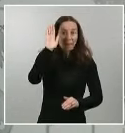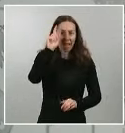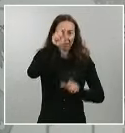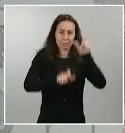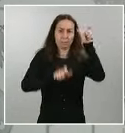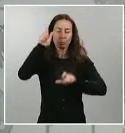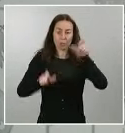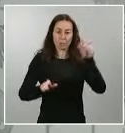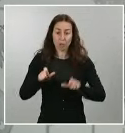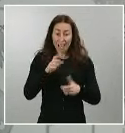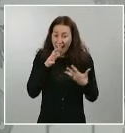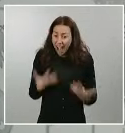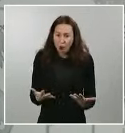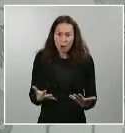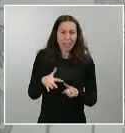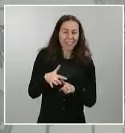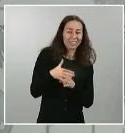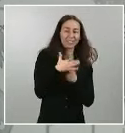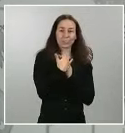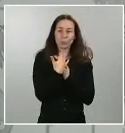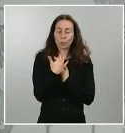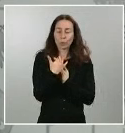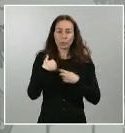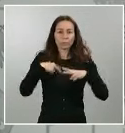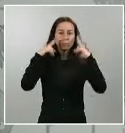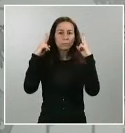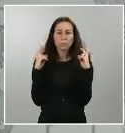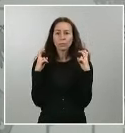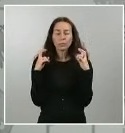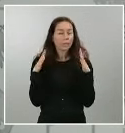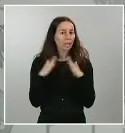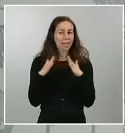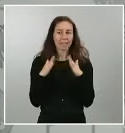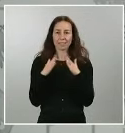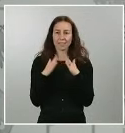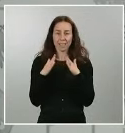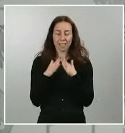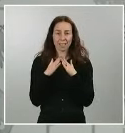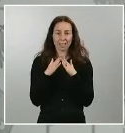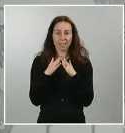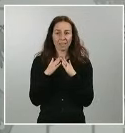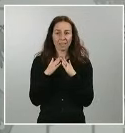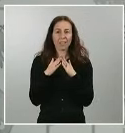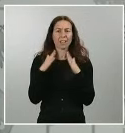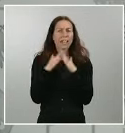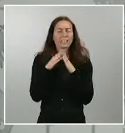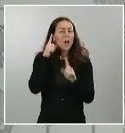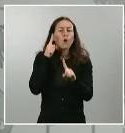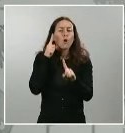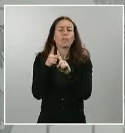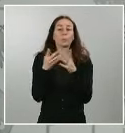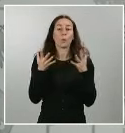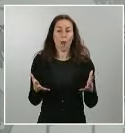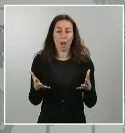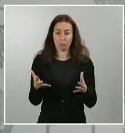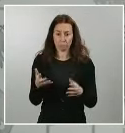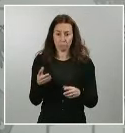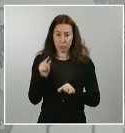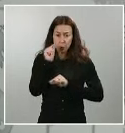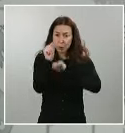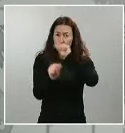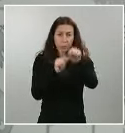estamos en estos momentos confinados en nuestras casas para luchar contra el virus, contra el enemigo común.